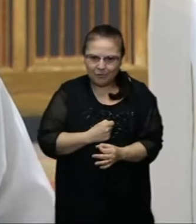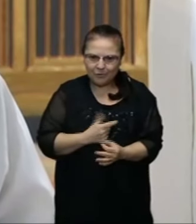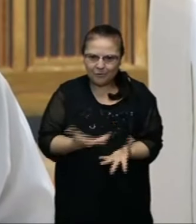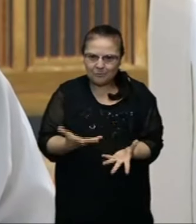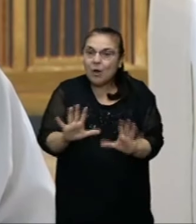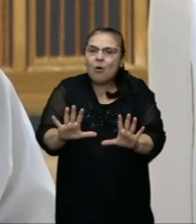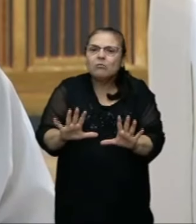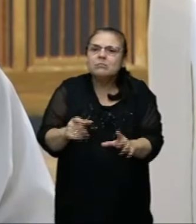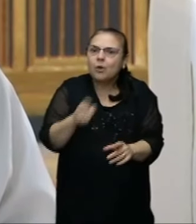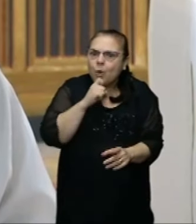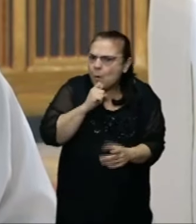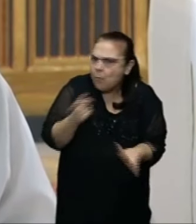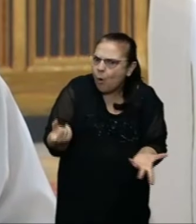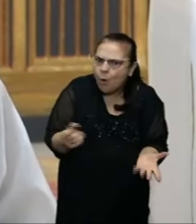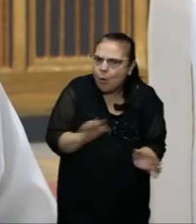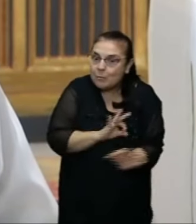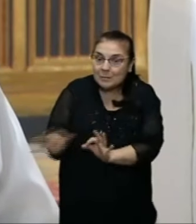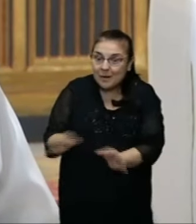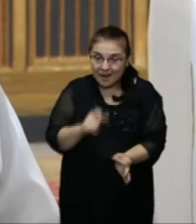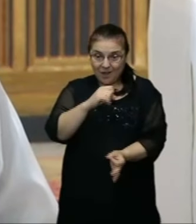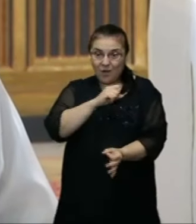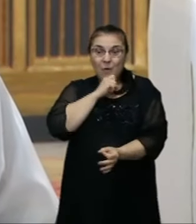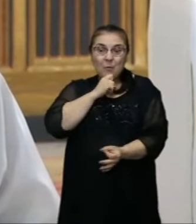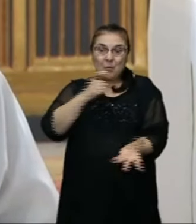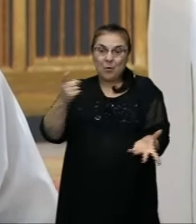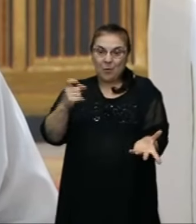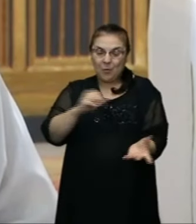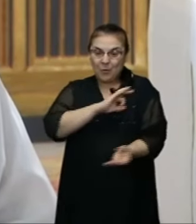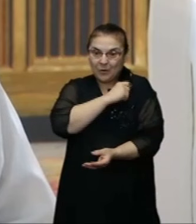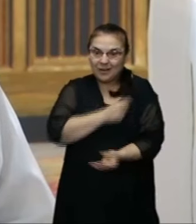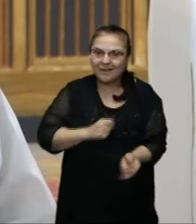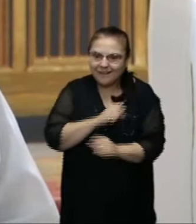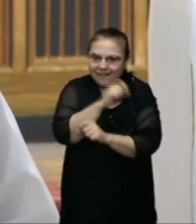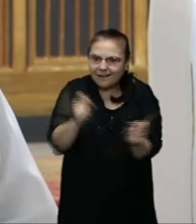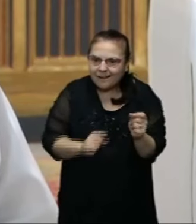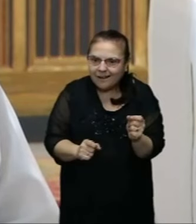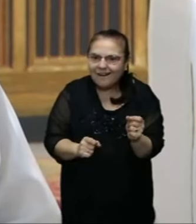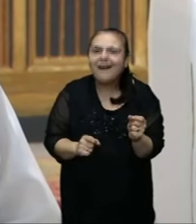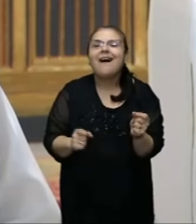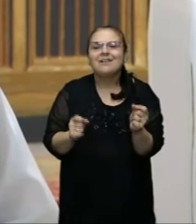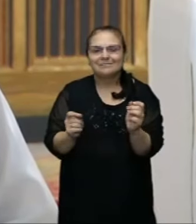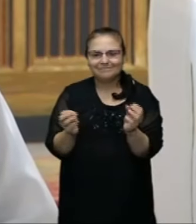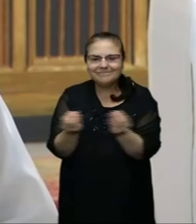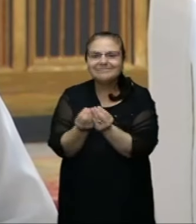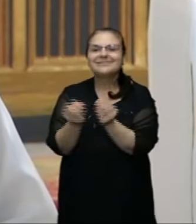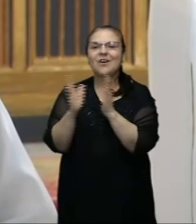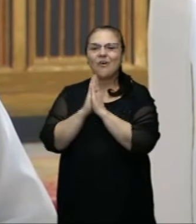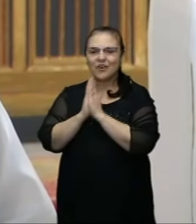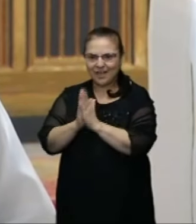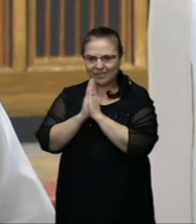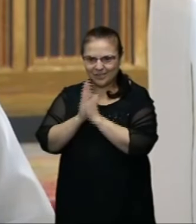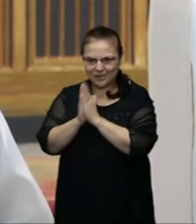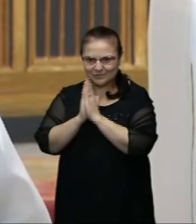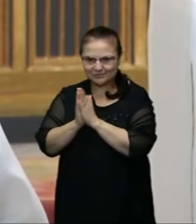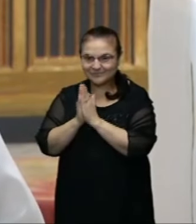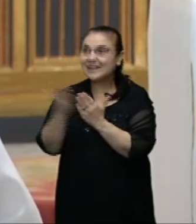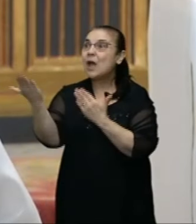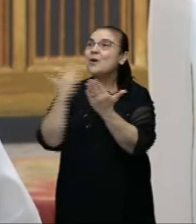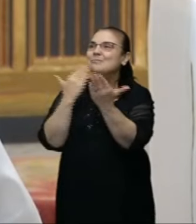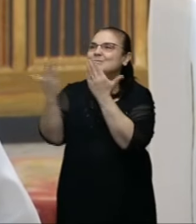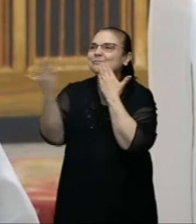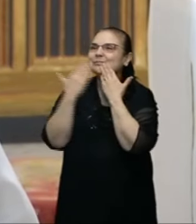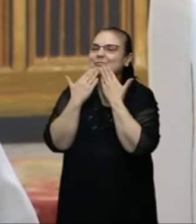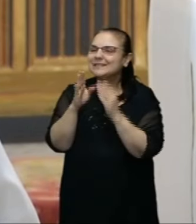corazón? En el fondo ese corazón se prepara con la oración, con el trato personal con